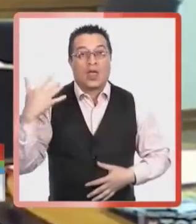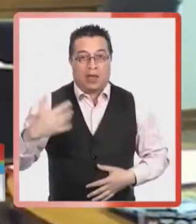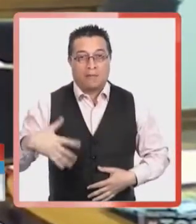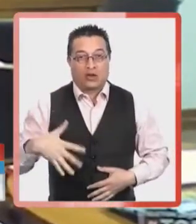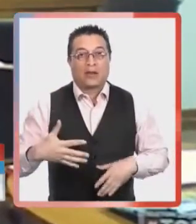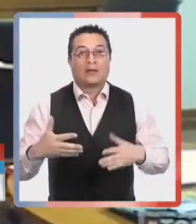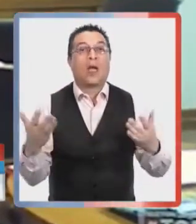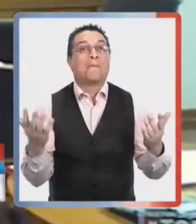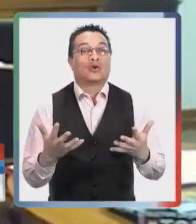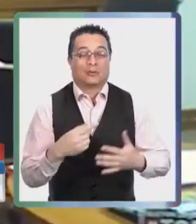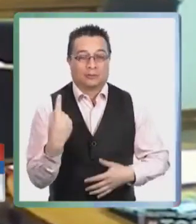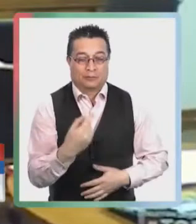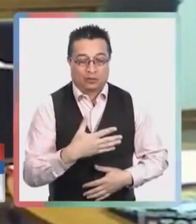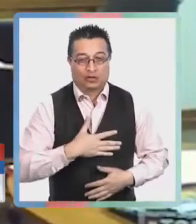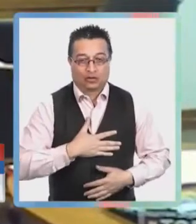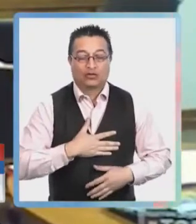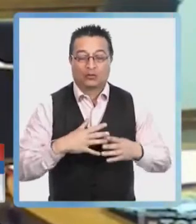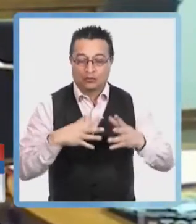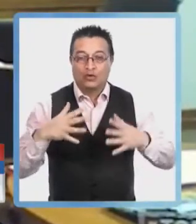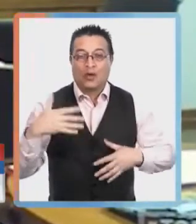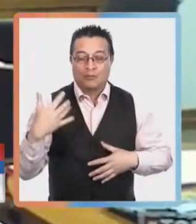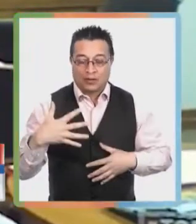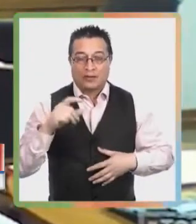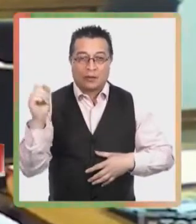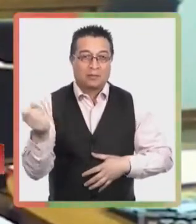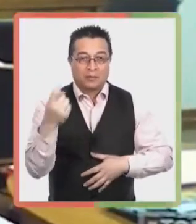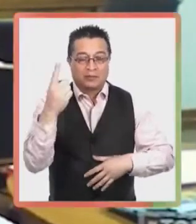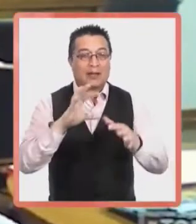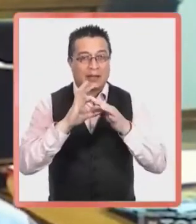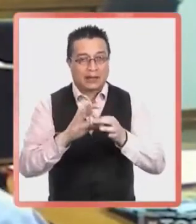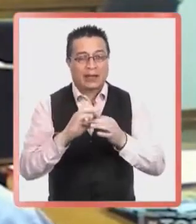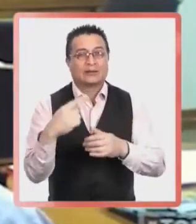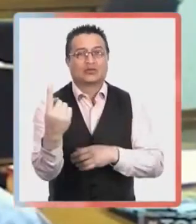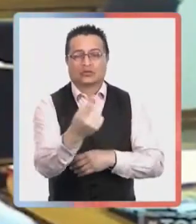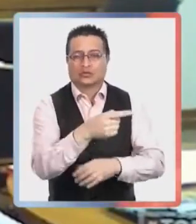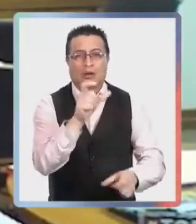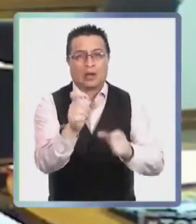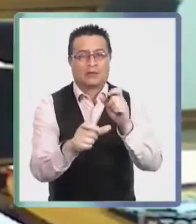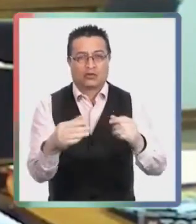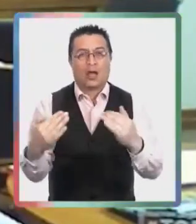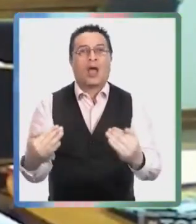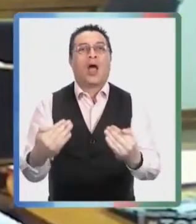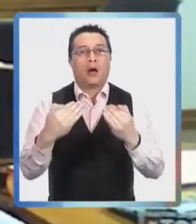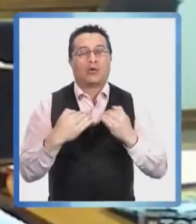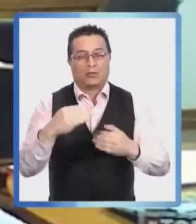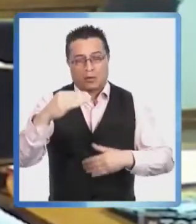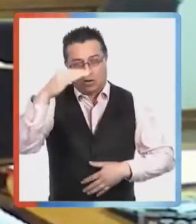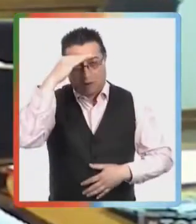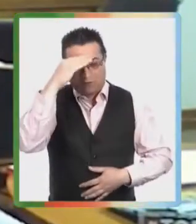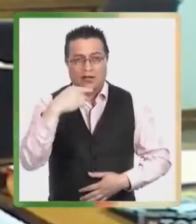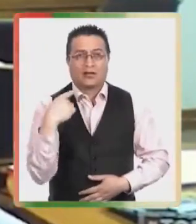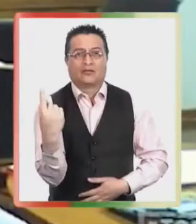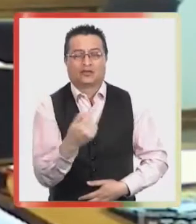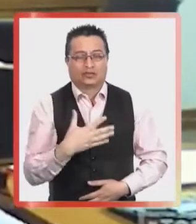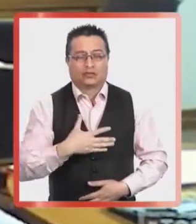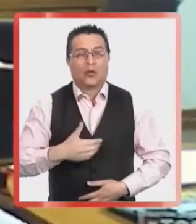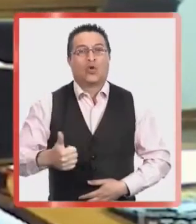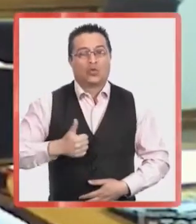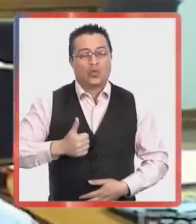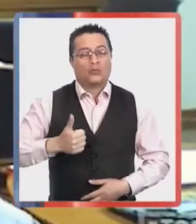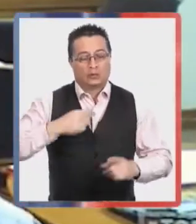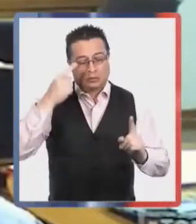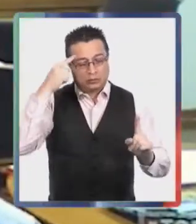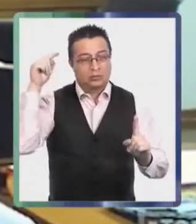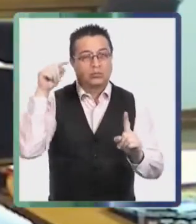importante para nosotros es clave siempre lo primero agradecer a tanta gente que nos apoya y que confía en nosotros para